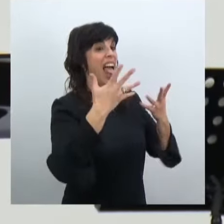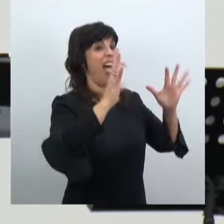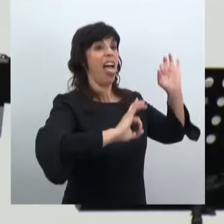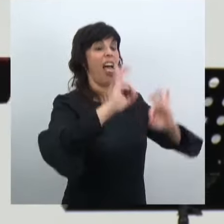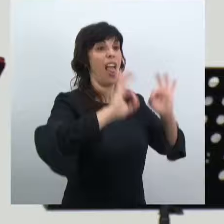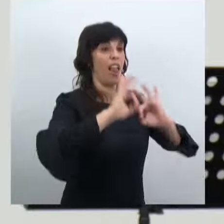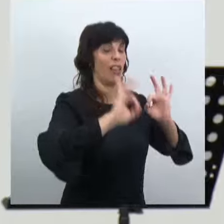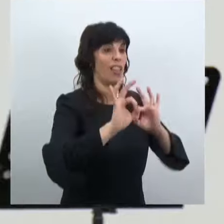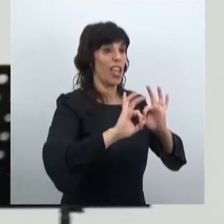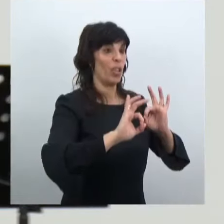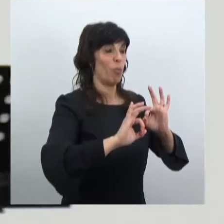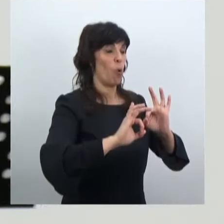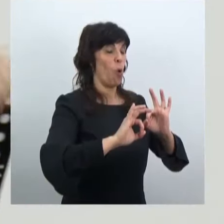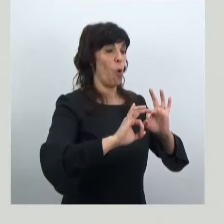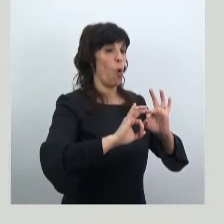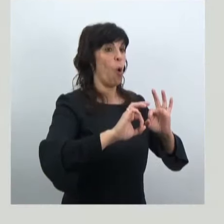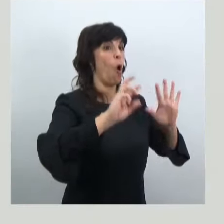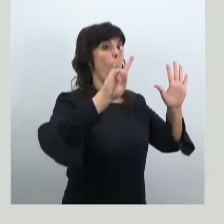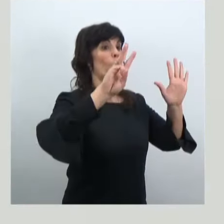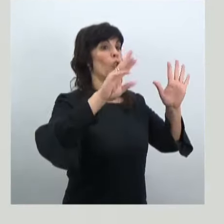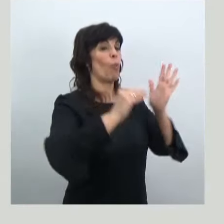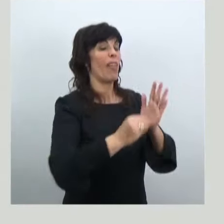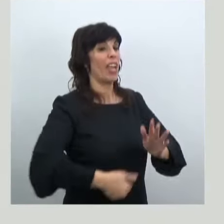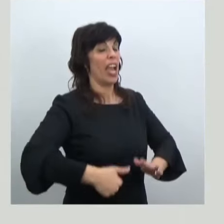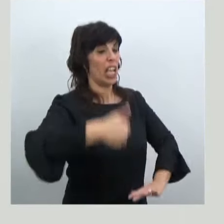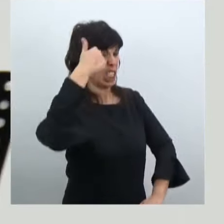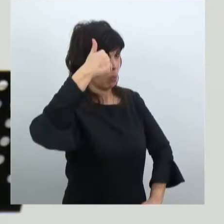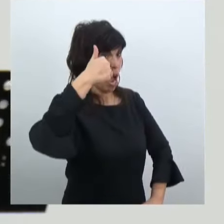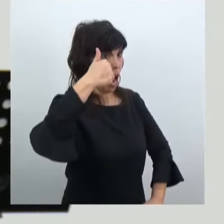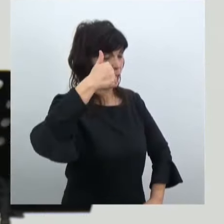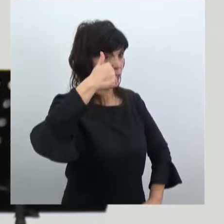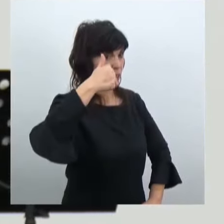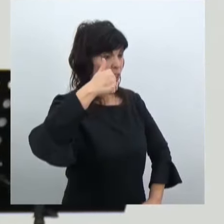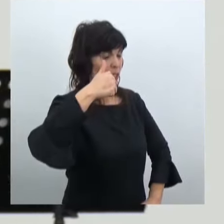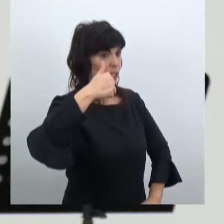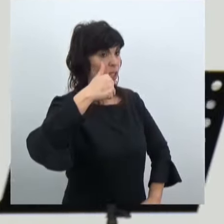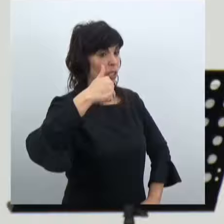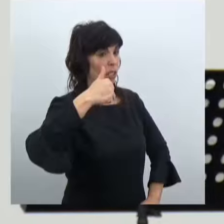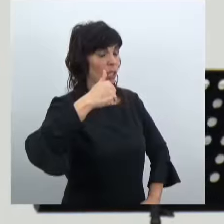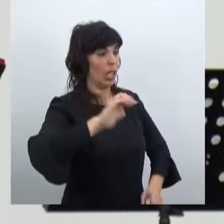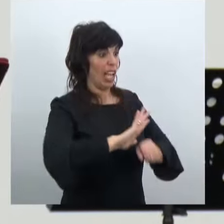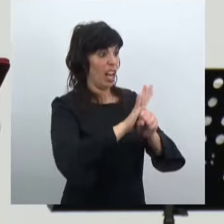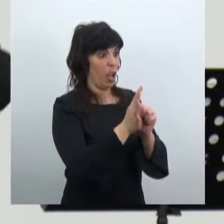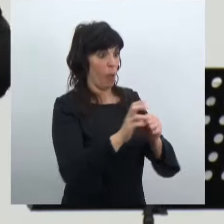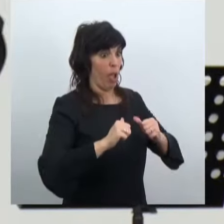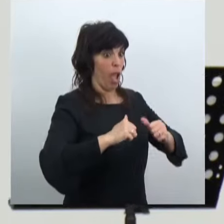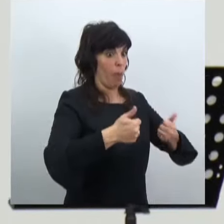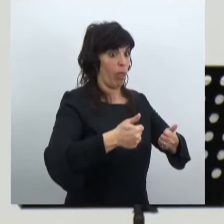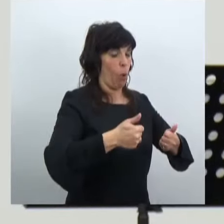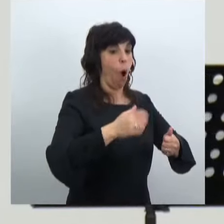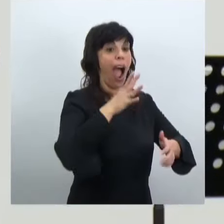pandemia. Y quiero que todos oigan, me dijo ella, yo quiero que todos oigan que esta